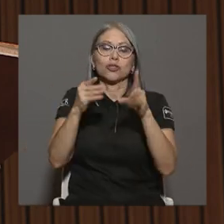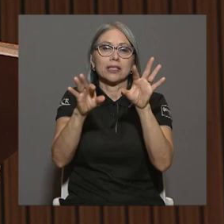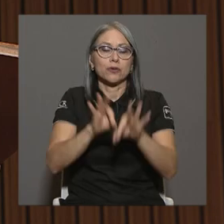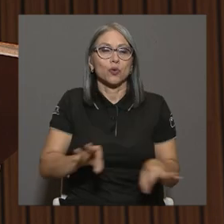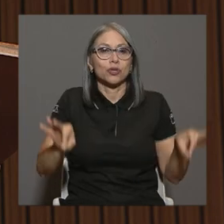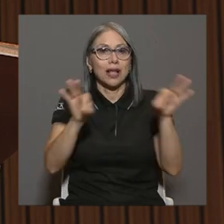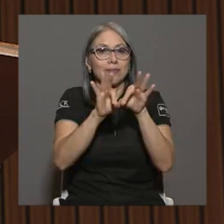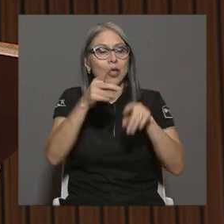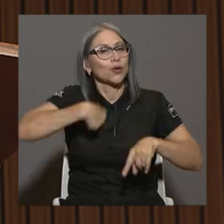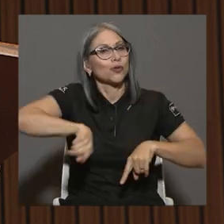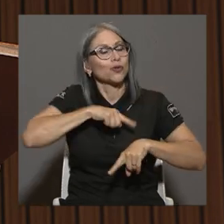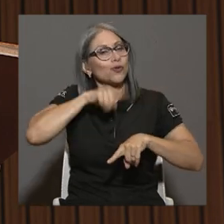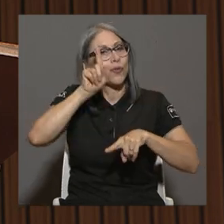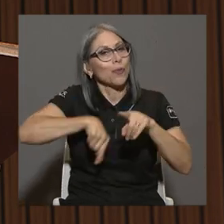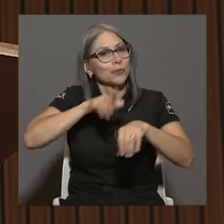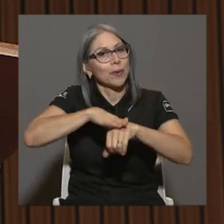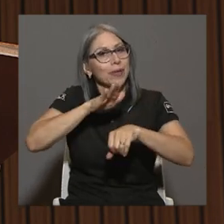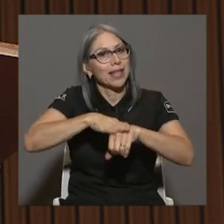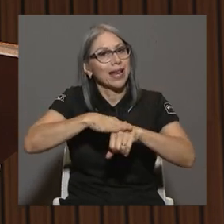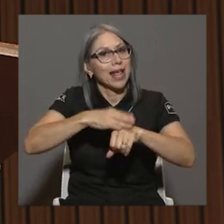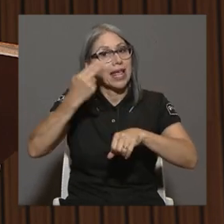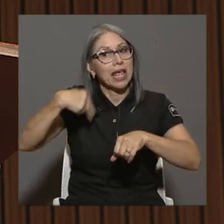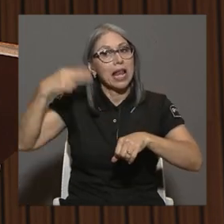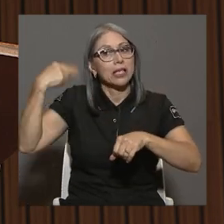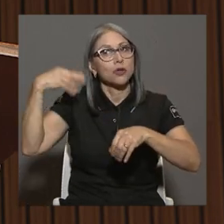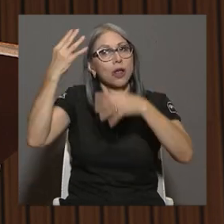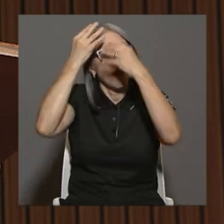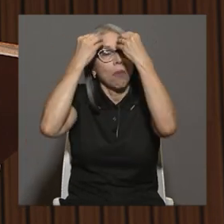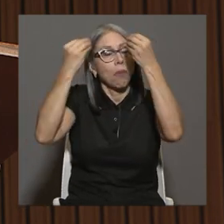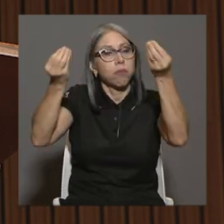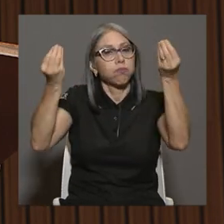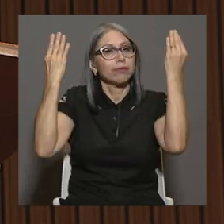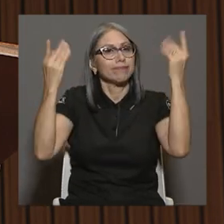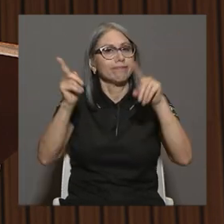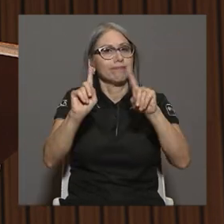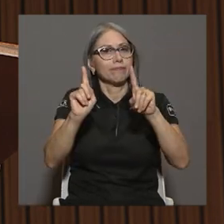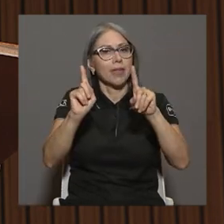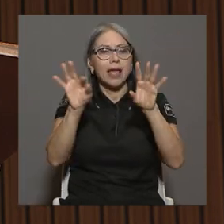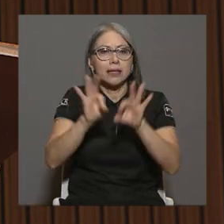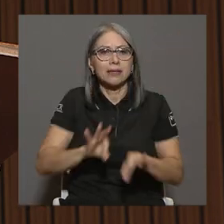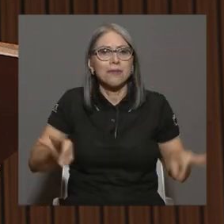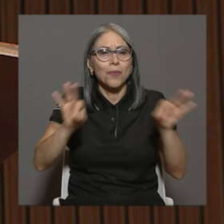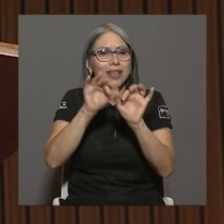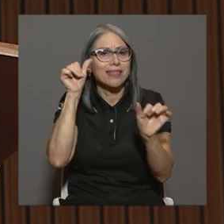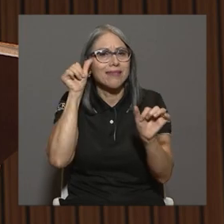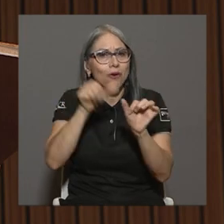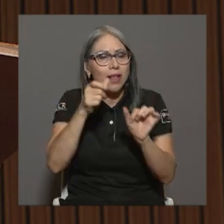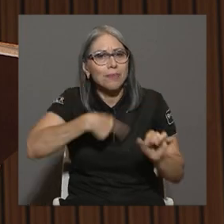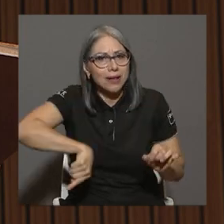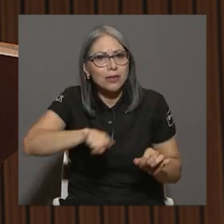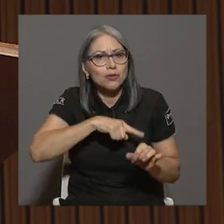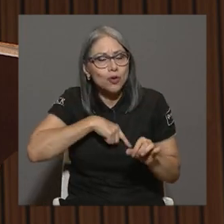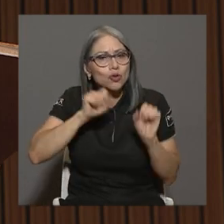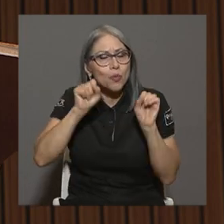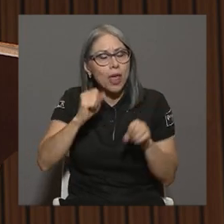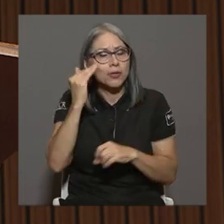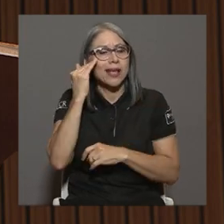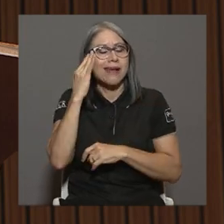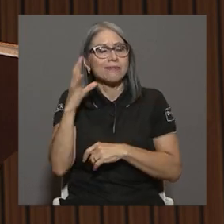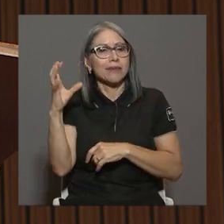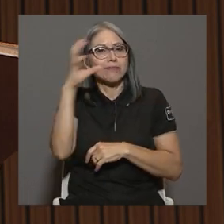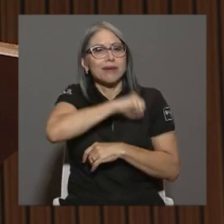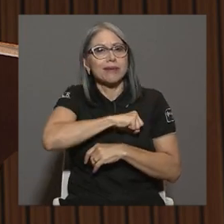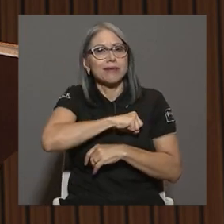debemos permitir que la historia caiga en el olvido. Es esencial recordar para que seamos más conscientes y